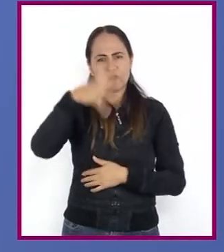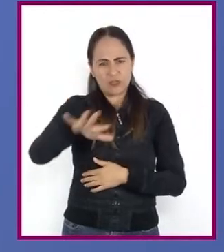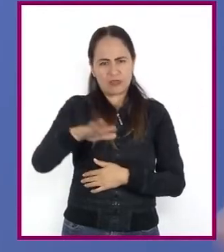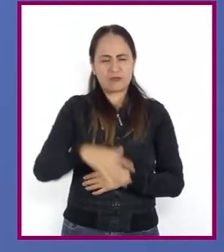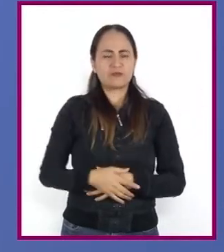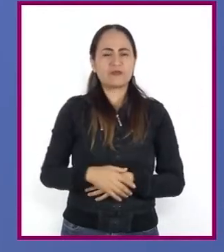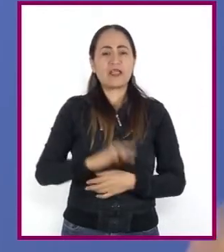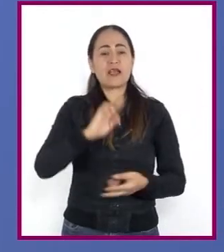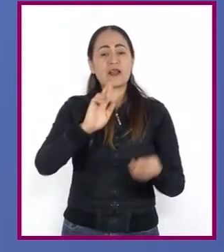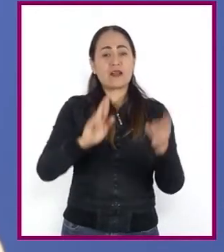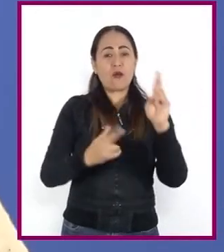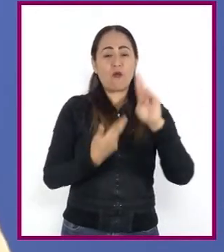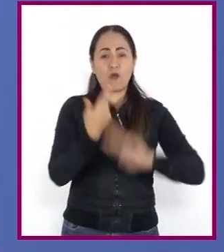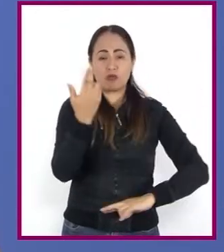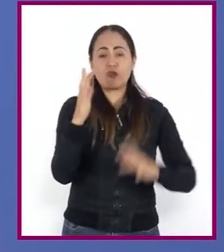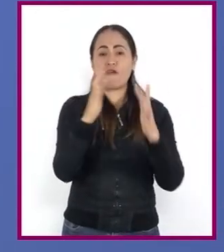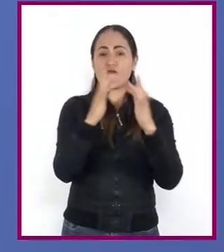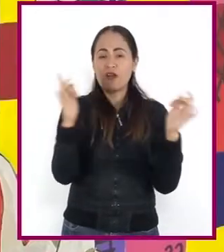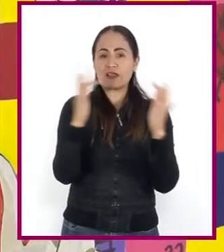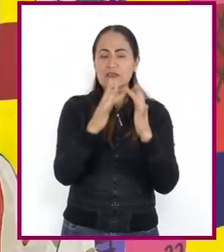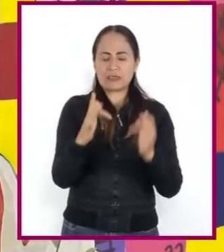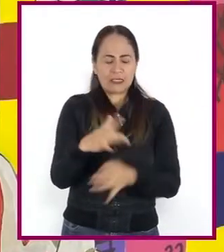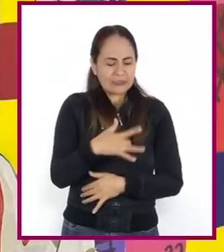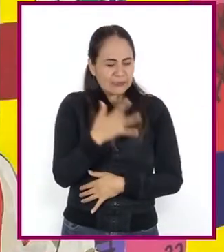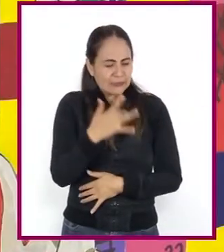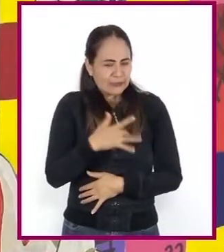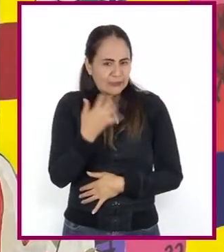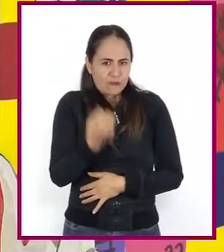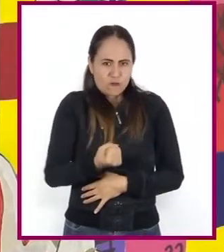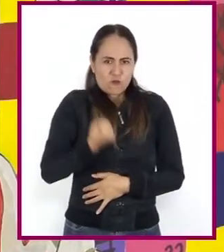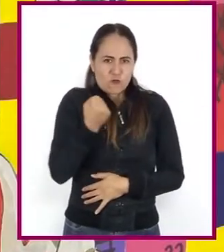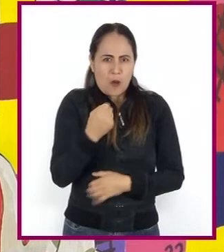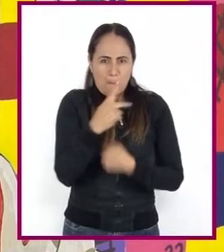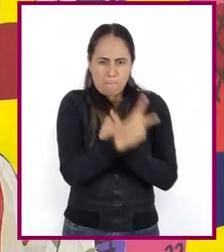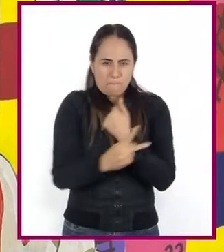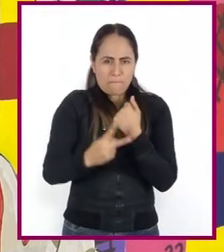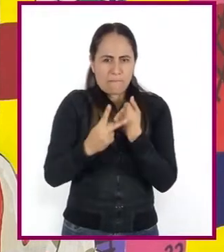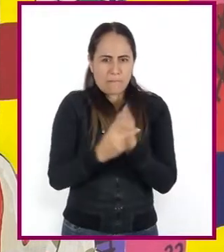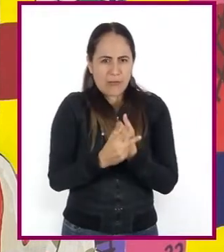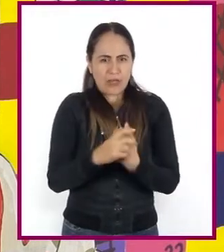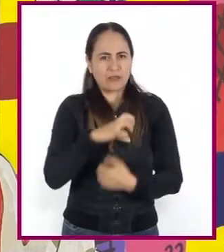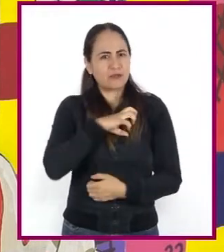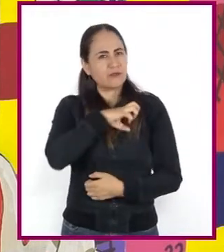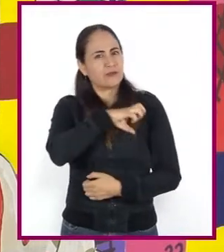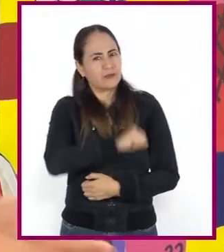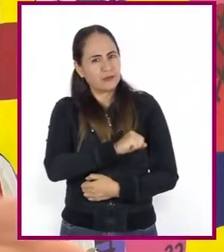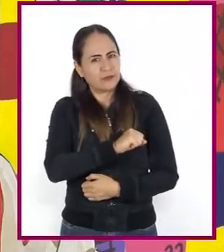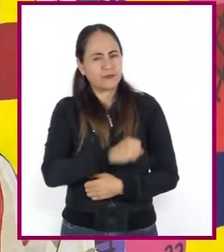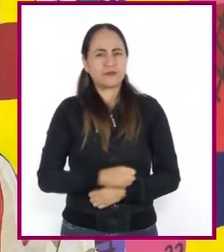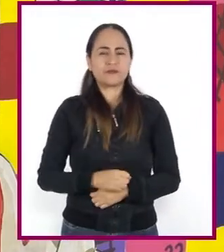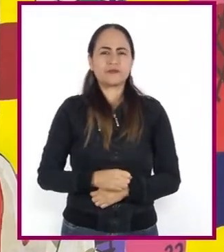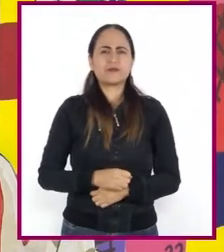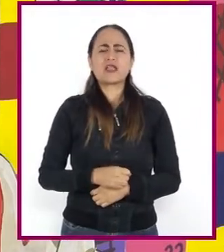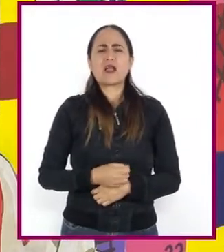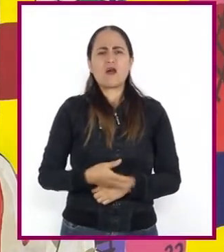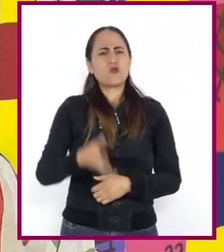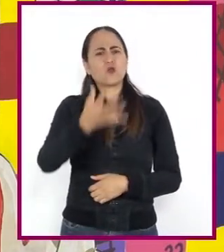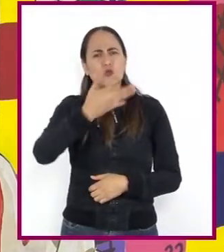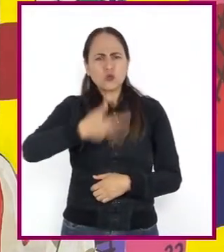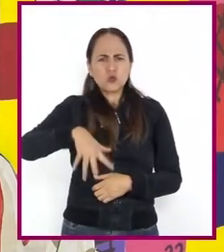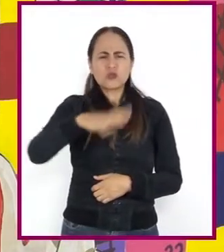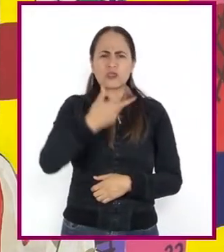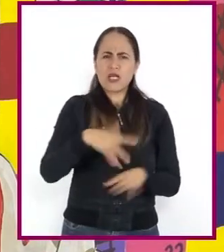Francesa fortaleció el sentimiento nacionalista en las sociedades, buscando el camino de